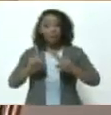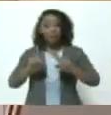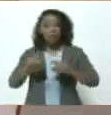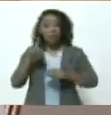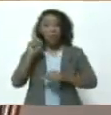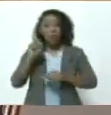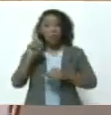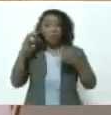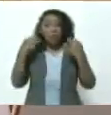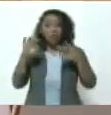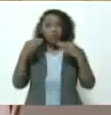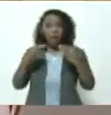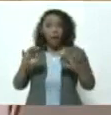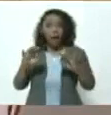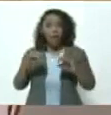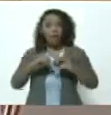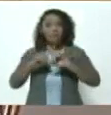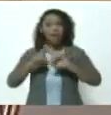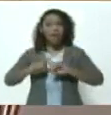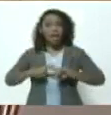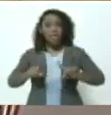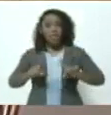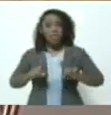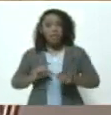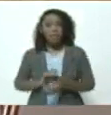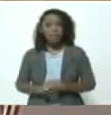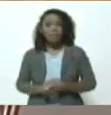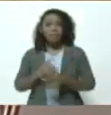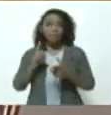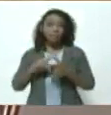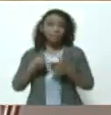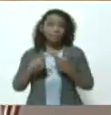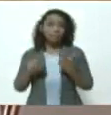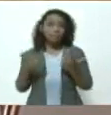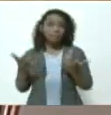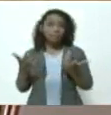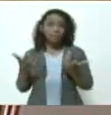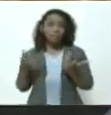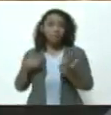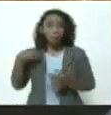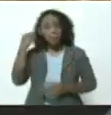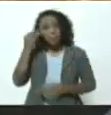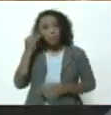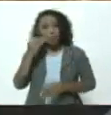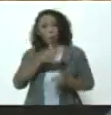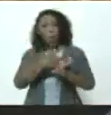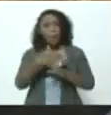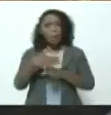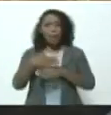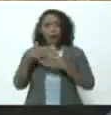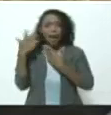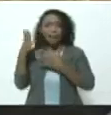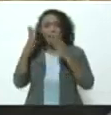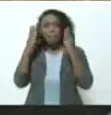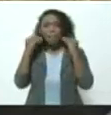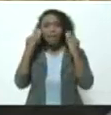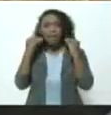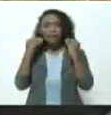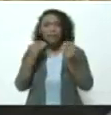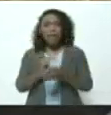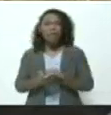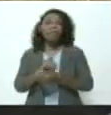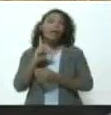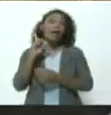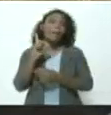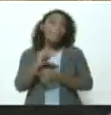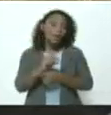la naturaleza totalmente distinta, ¿no? Entonces, creo que compartir esas experiencias también